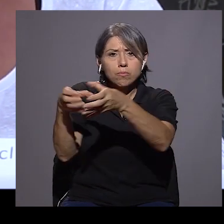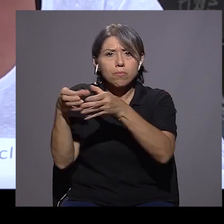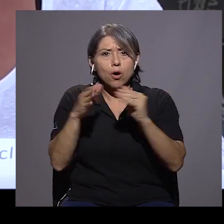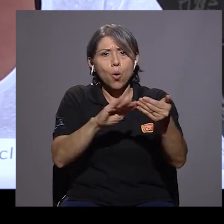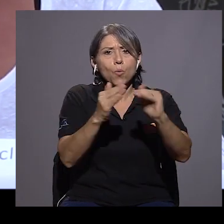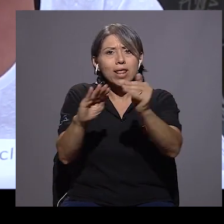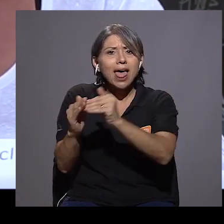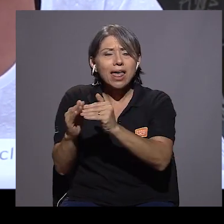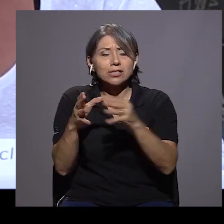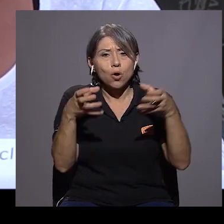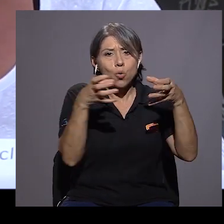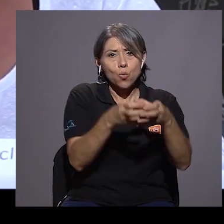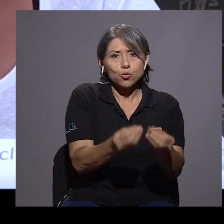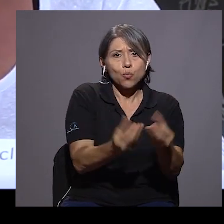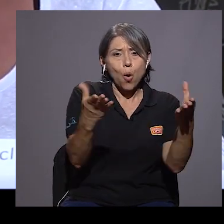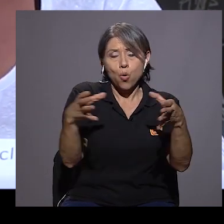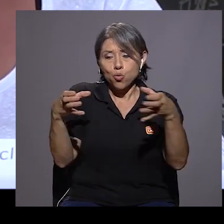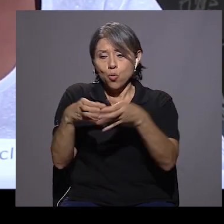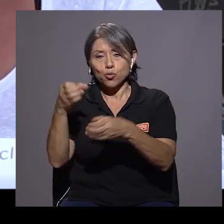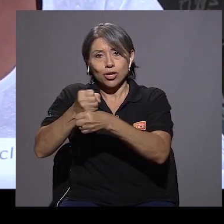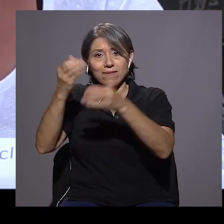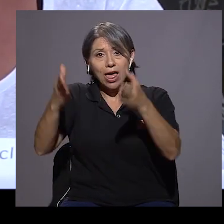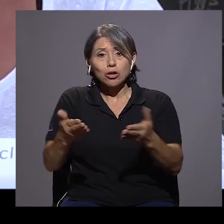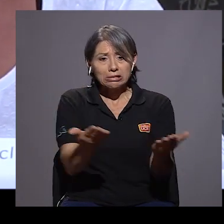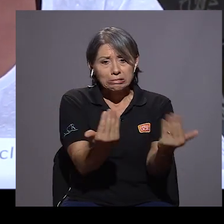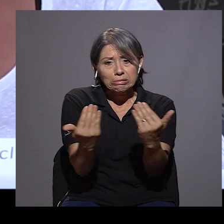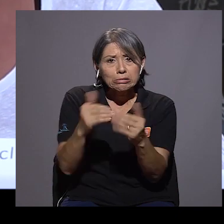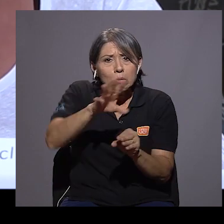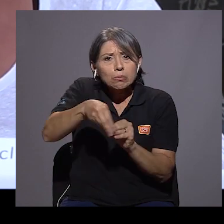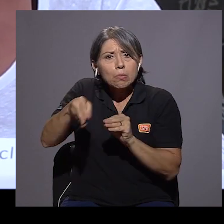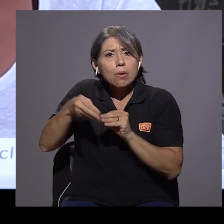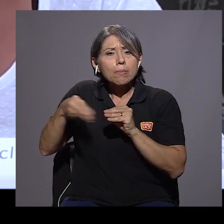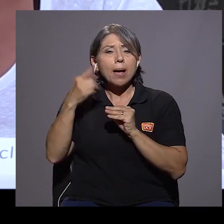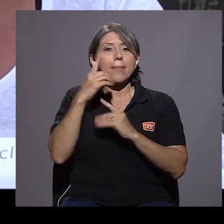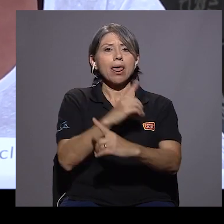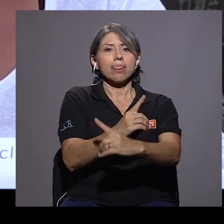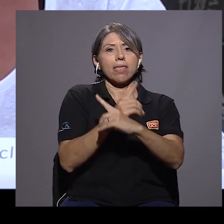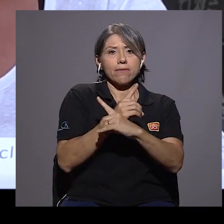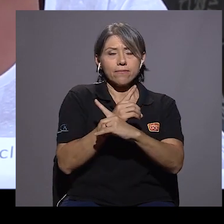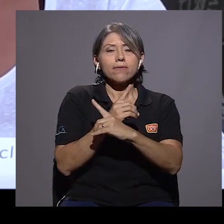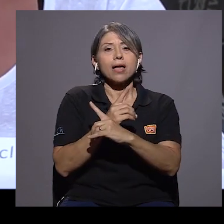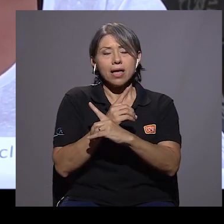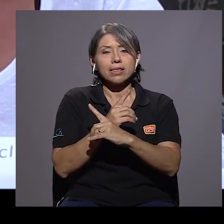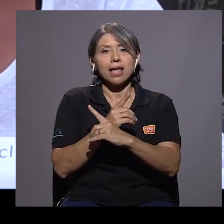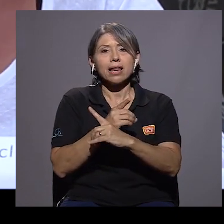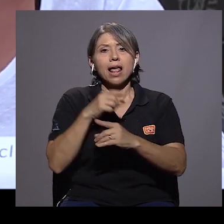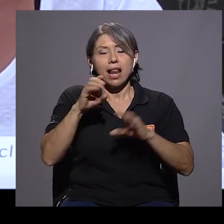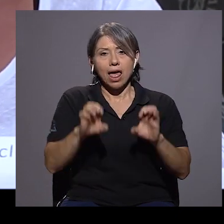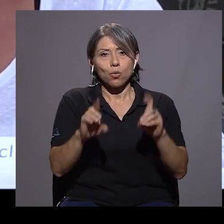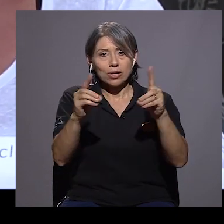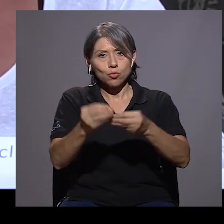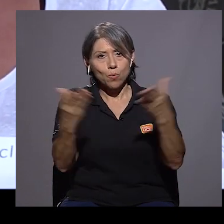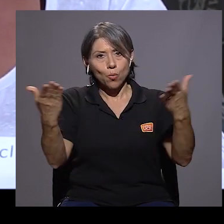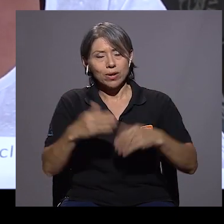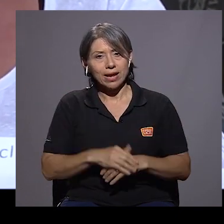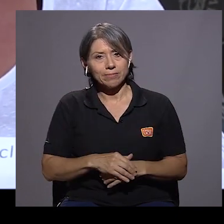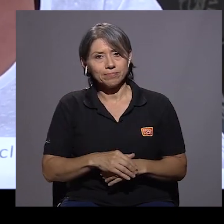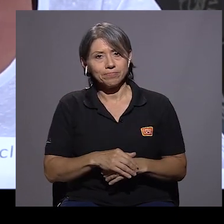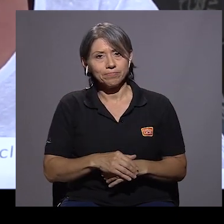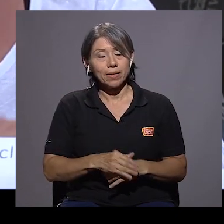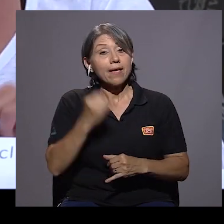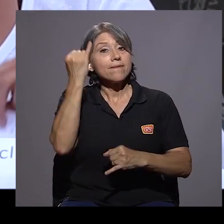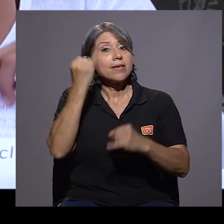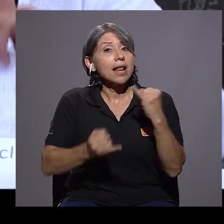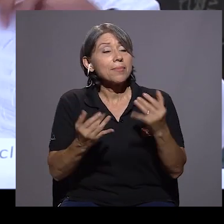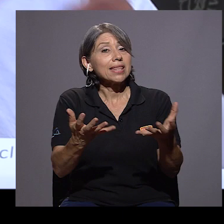de las comunidades, a los sectores populares y a los sectores trabajadores a que se sumen a esta gran defensa de la educación